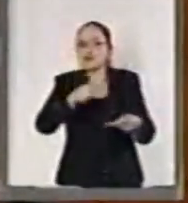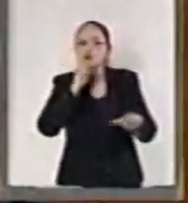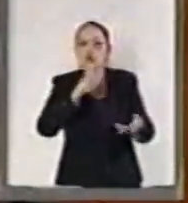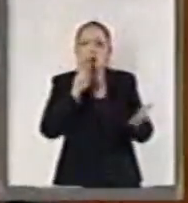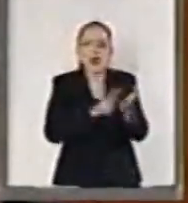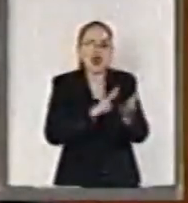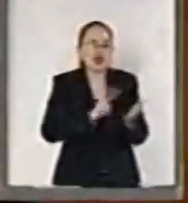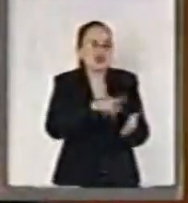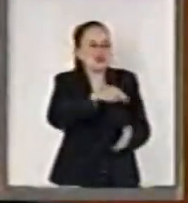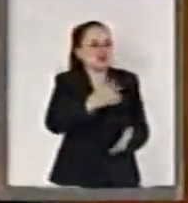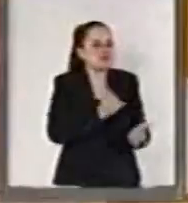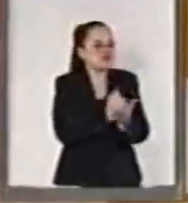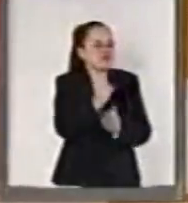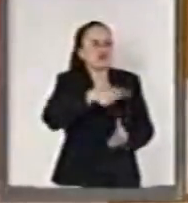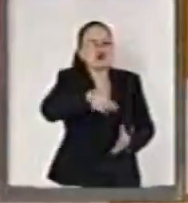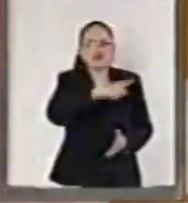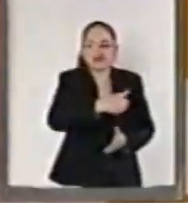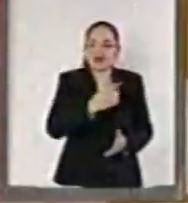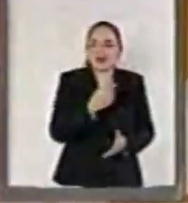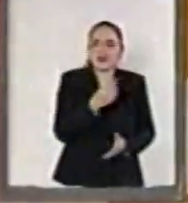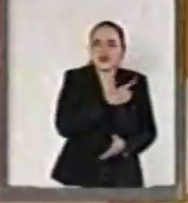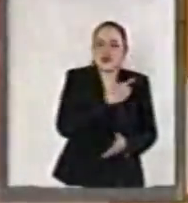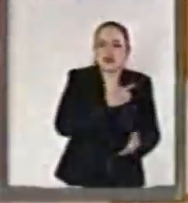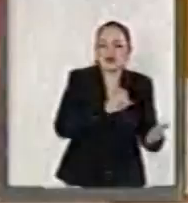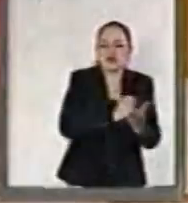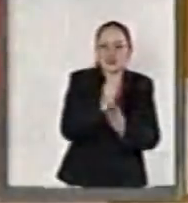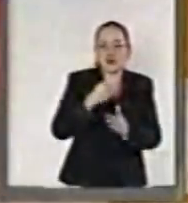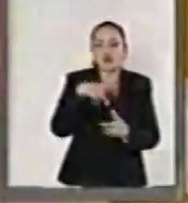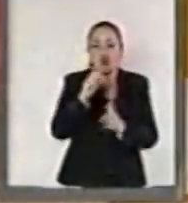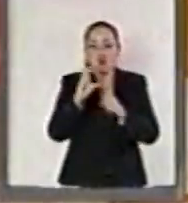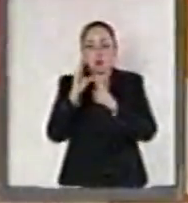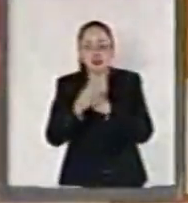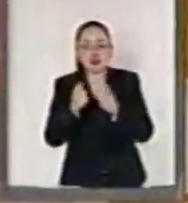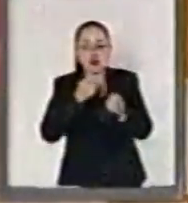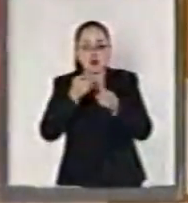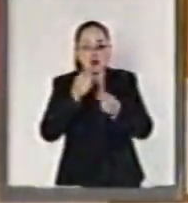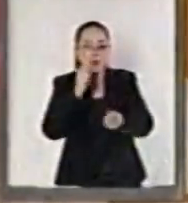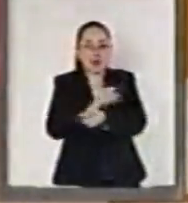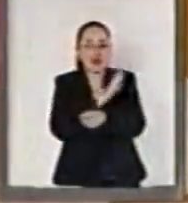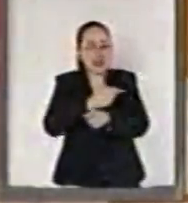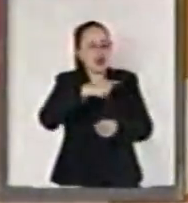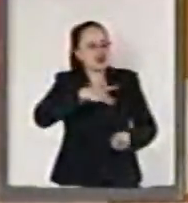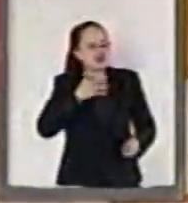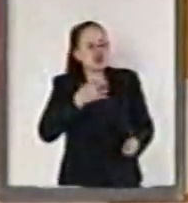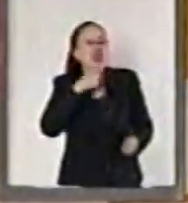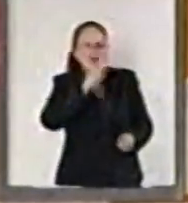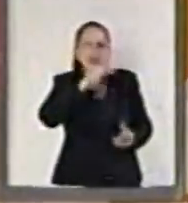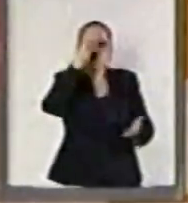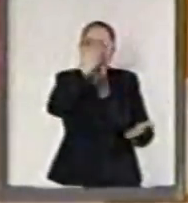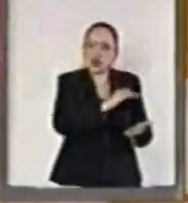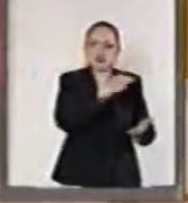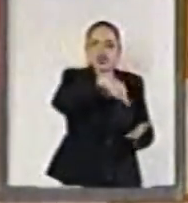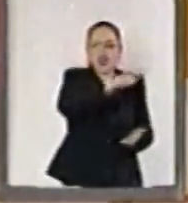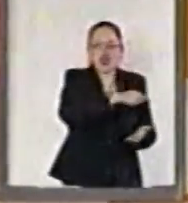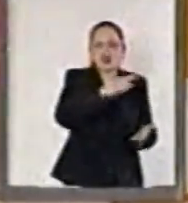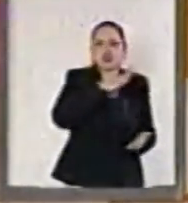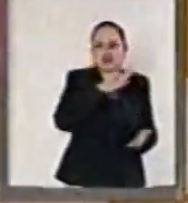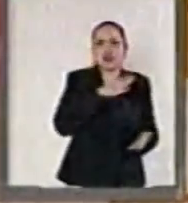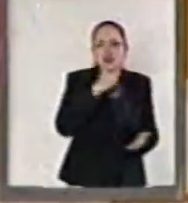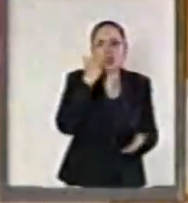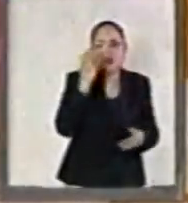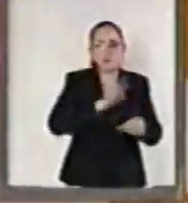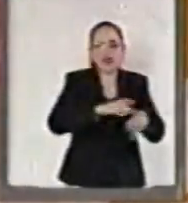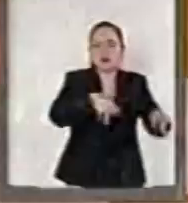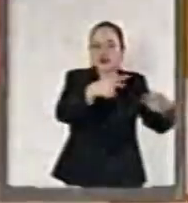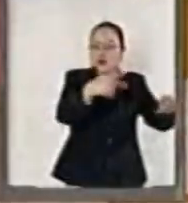que les plazca, y la Comisión Reguladora de Energía está estimando que lo van a bajar para que ellos tengan más clientes, lo